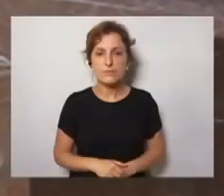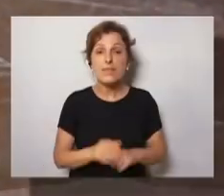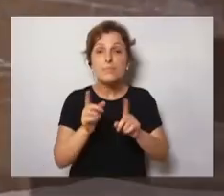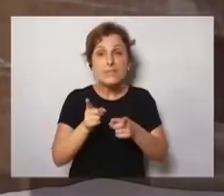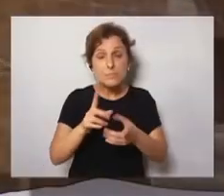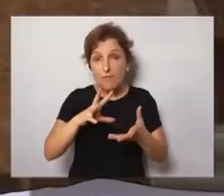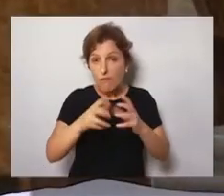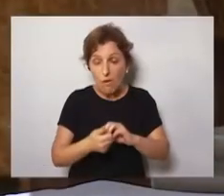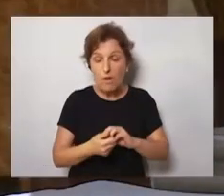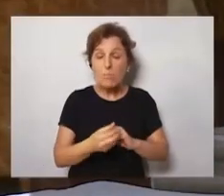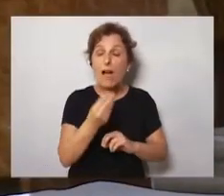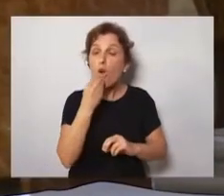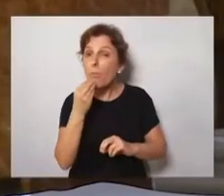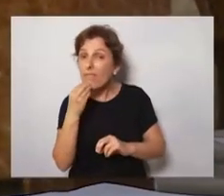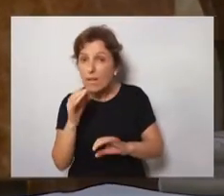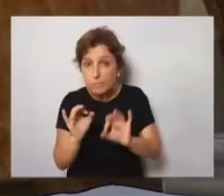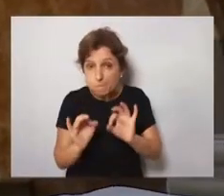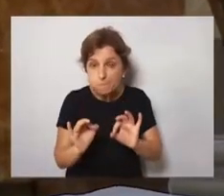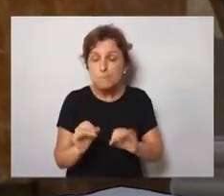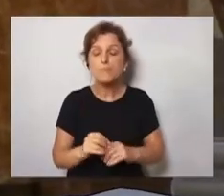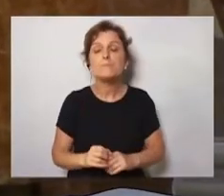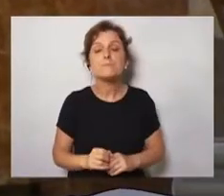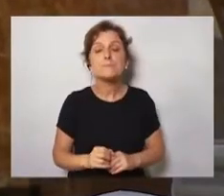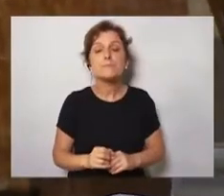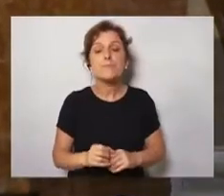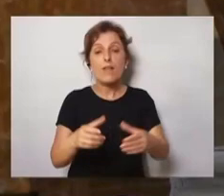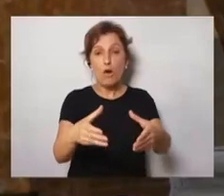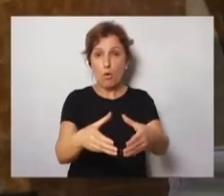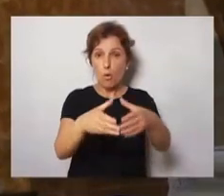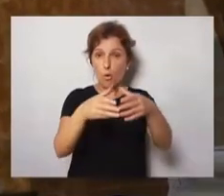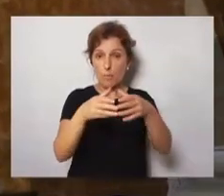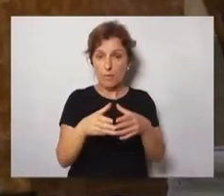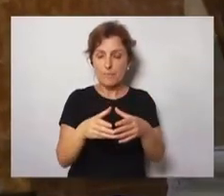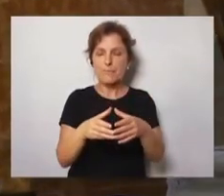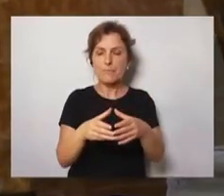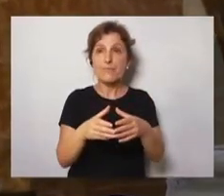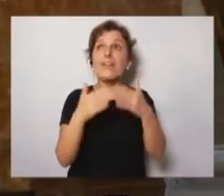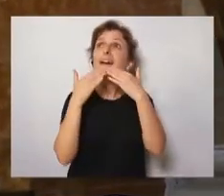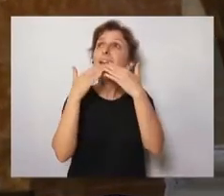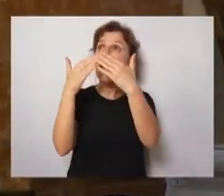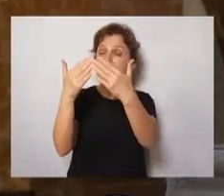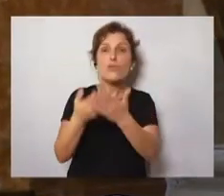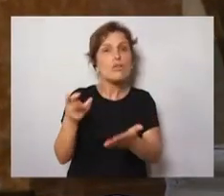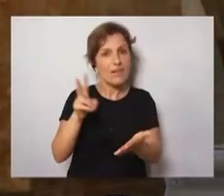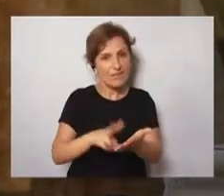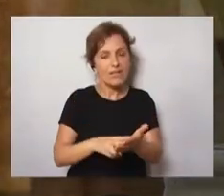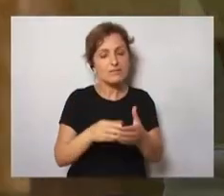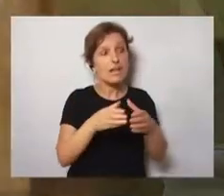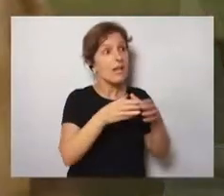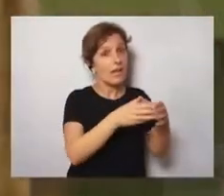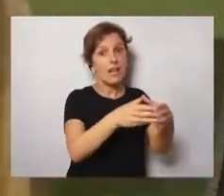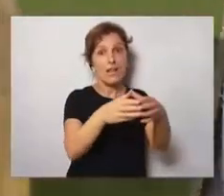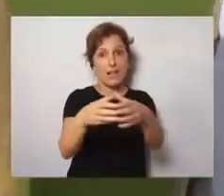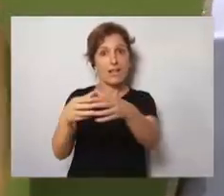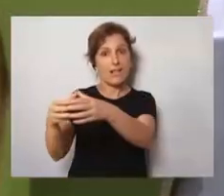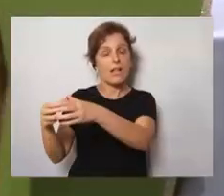del mismo modo acabada la cena tomo el cáliz dándote gracias de nuevo lo paso a sus discípulos diciendo tomen